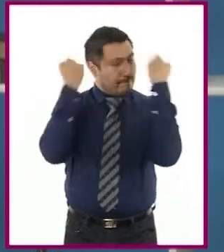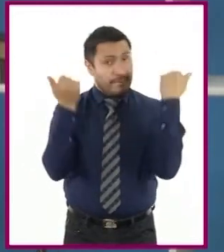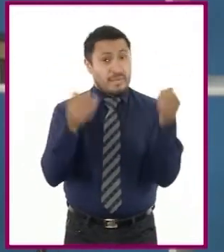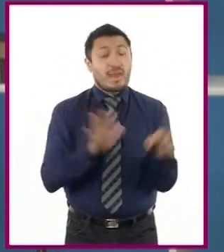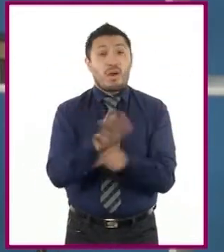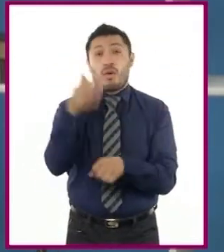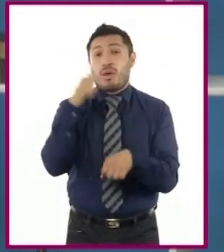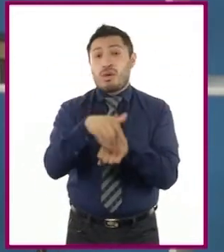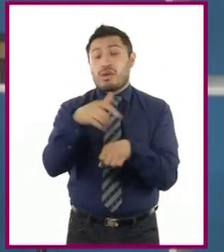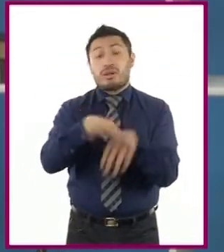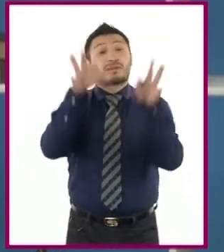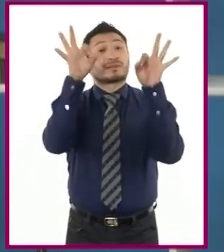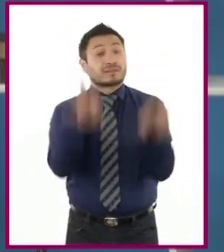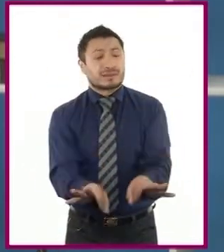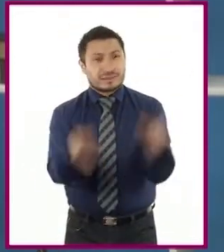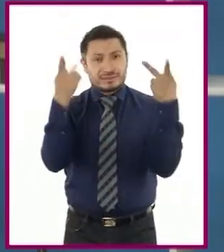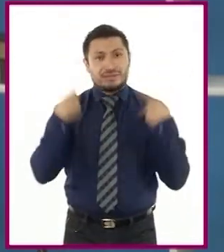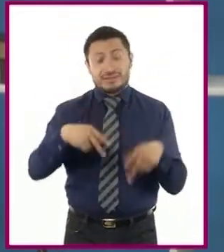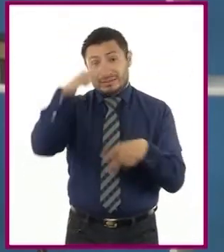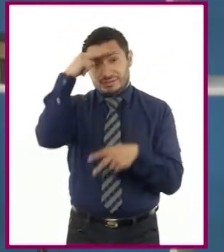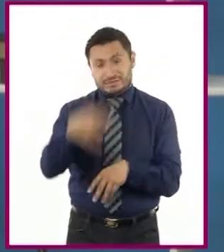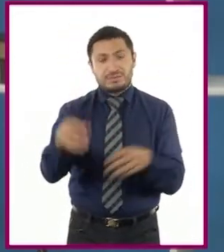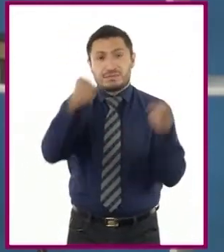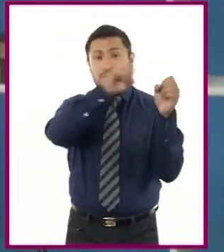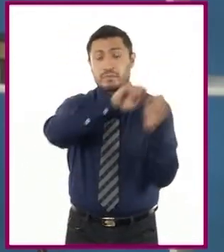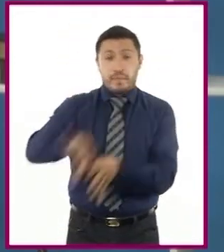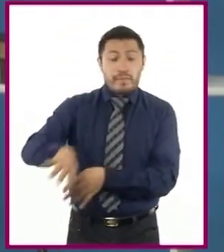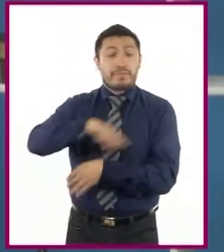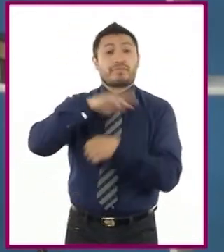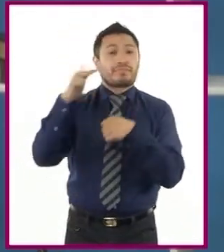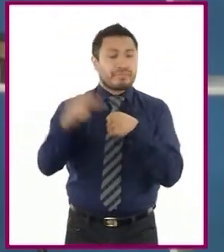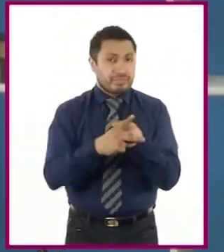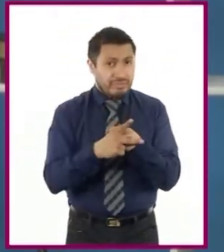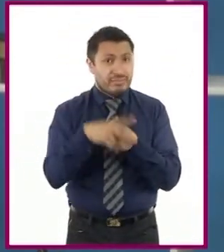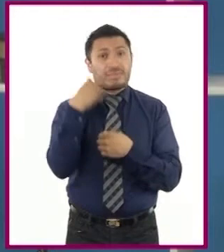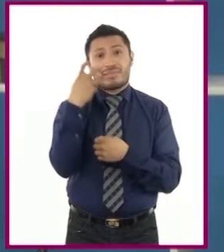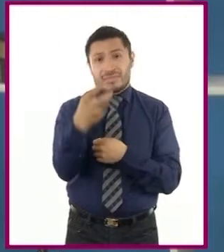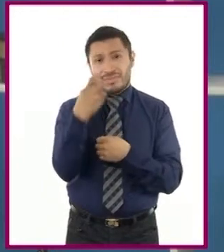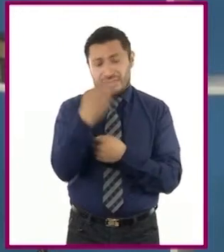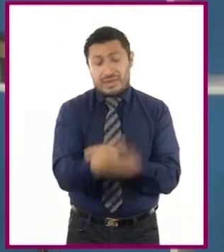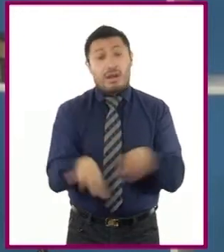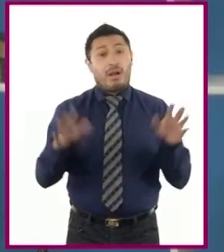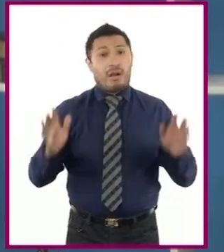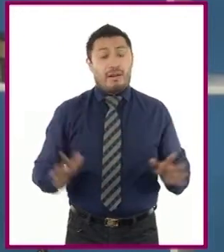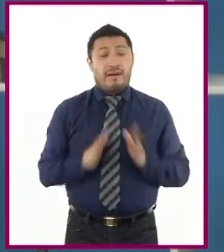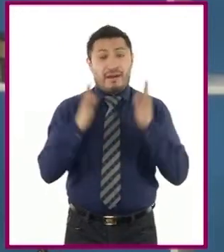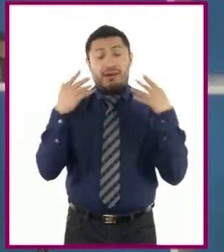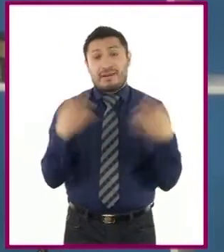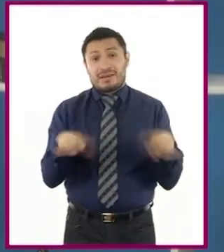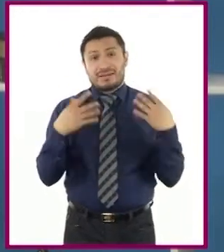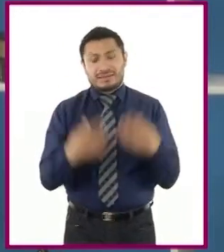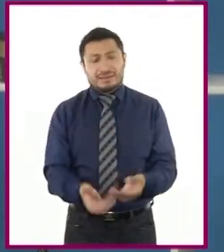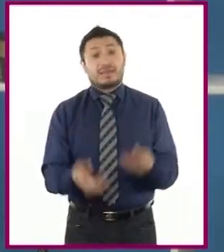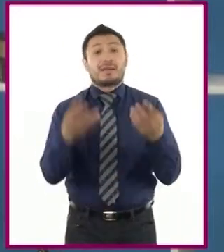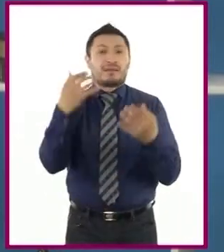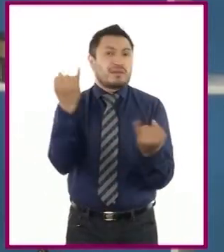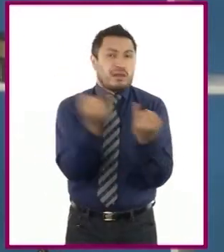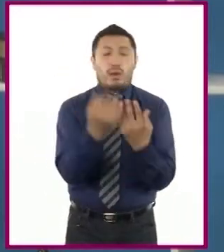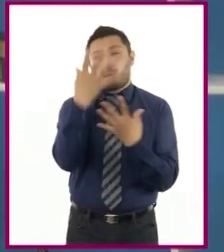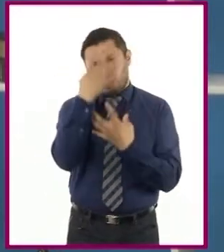número exacto de mexicanos que abandonaron el país, lo cual es sorprendente y en cierta medida